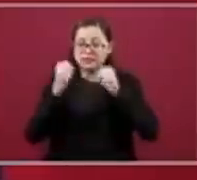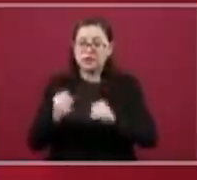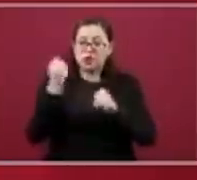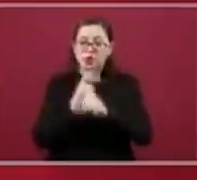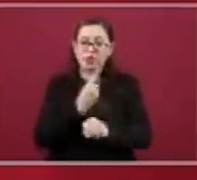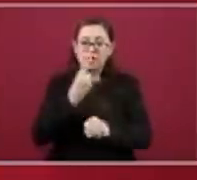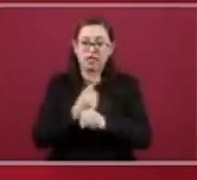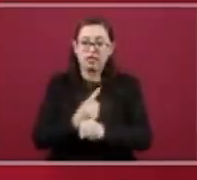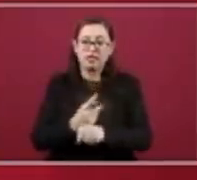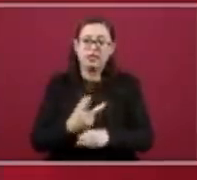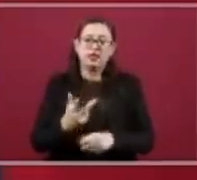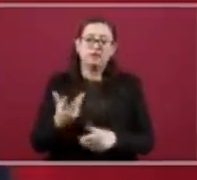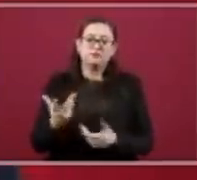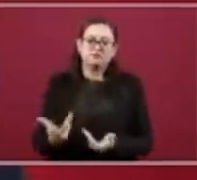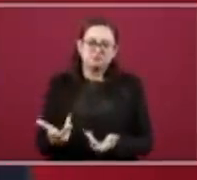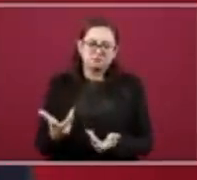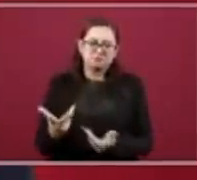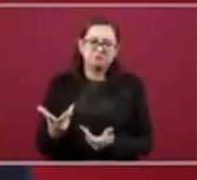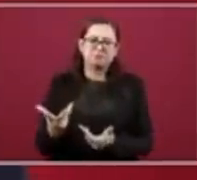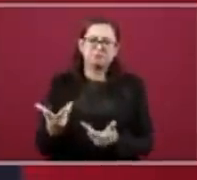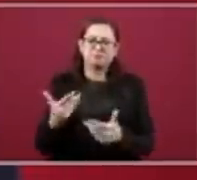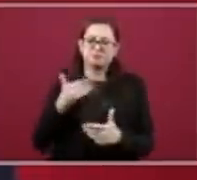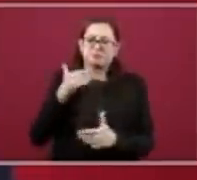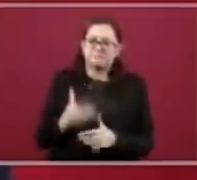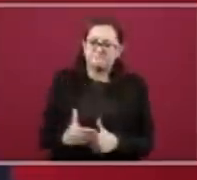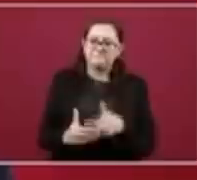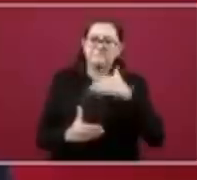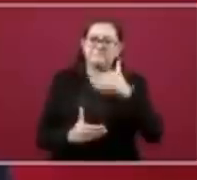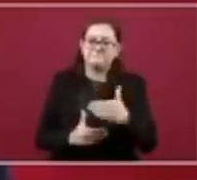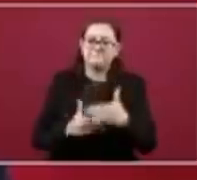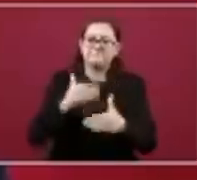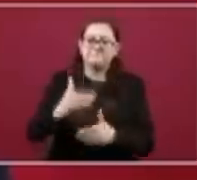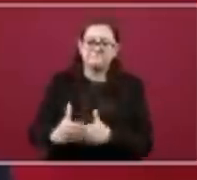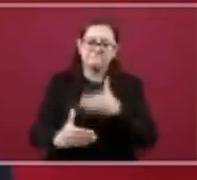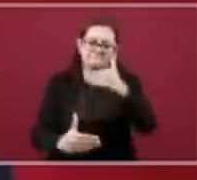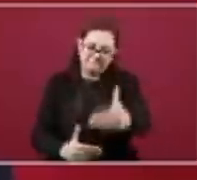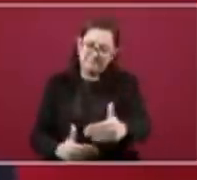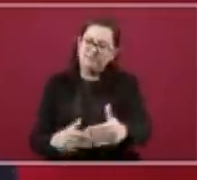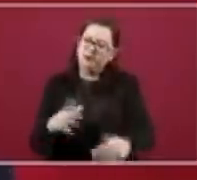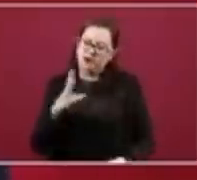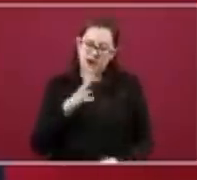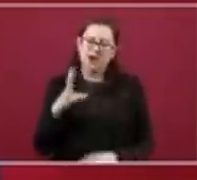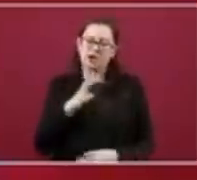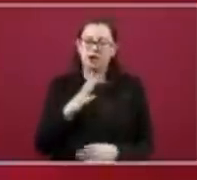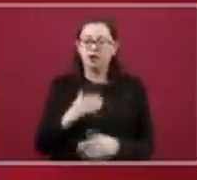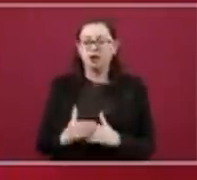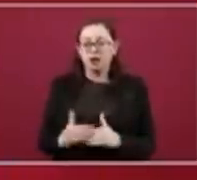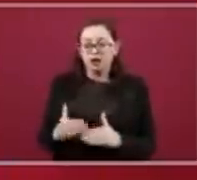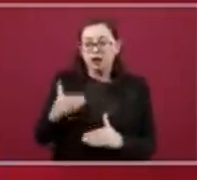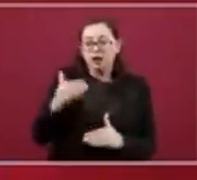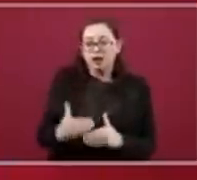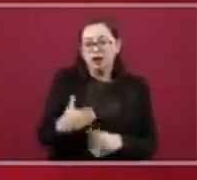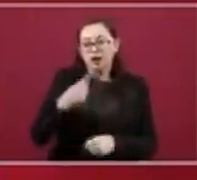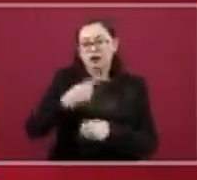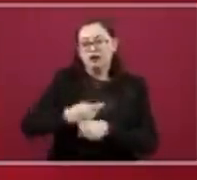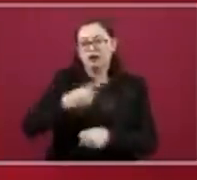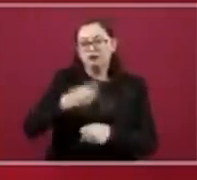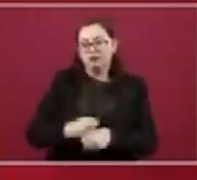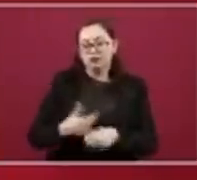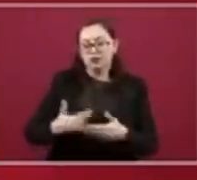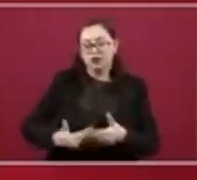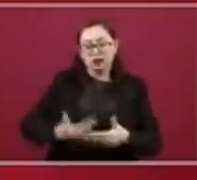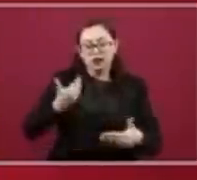tiene varias etapas. Lo primero, como lo hemos dicho, es lo